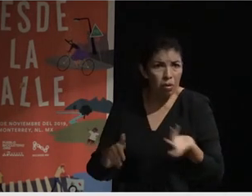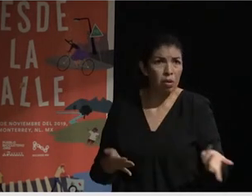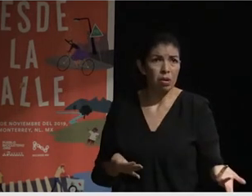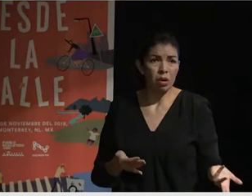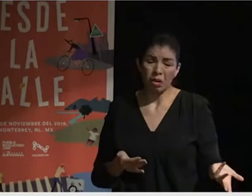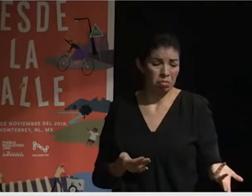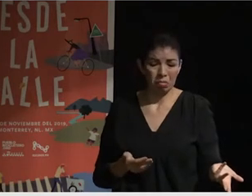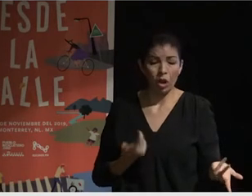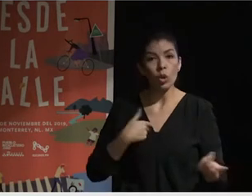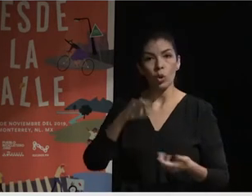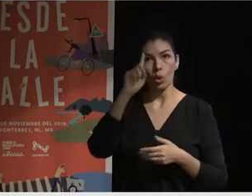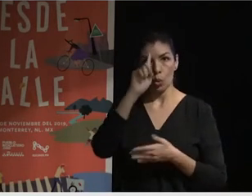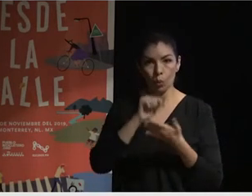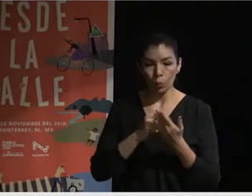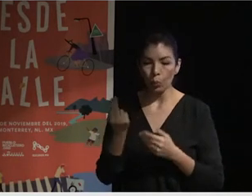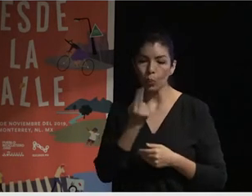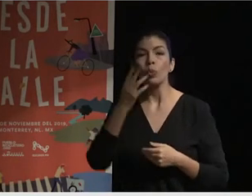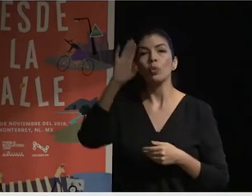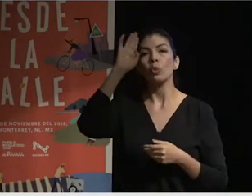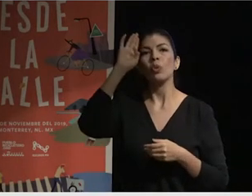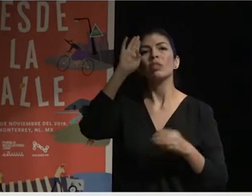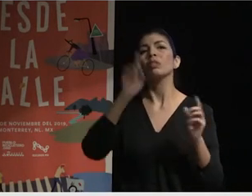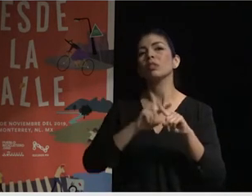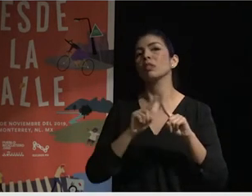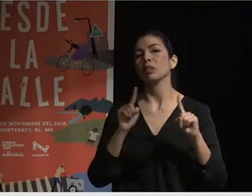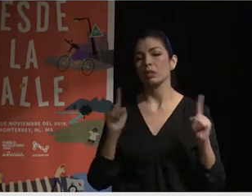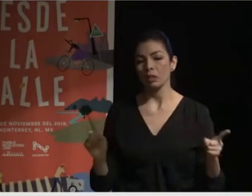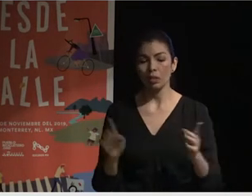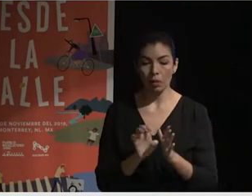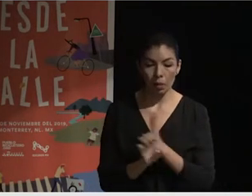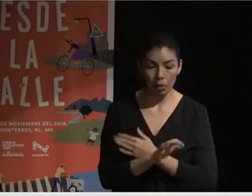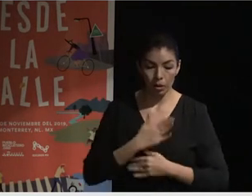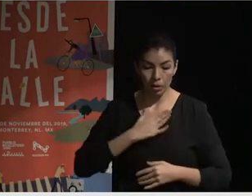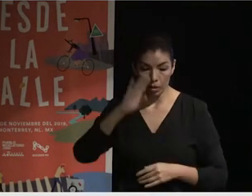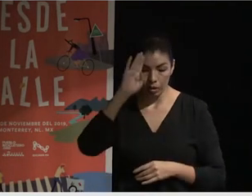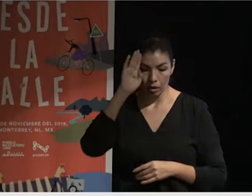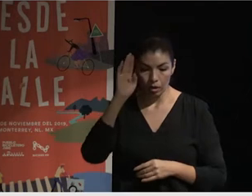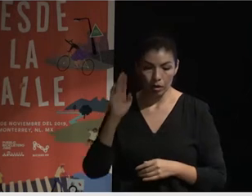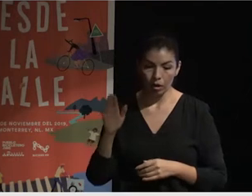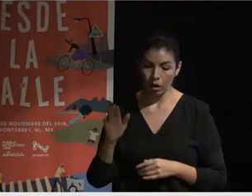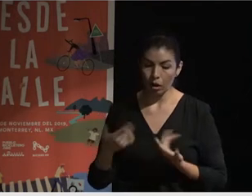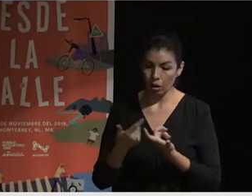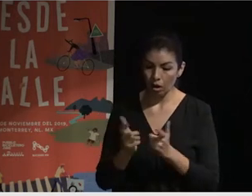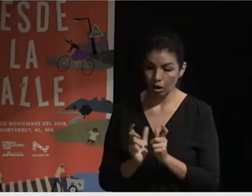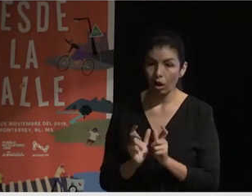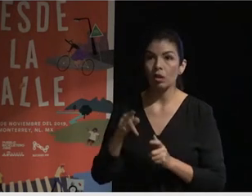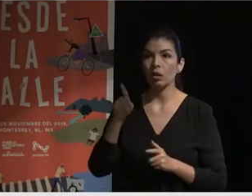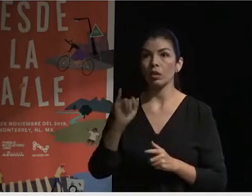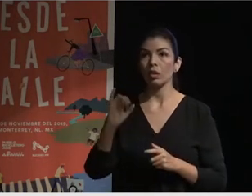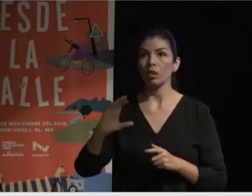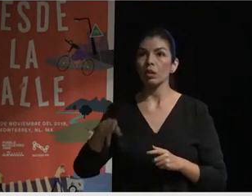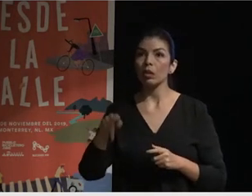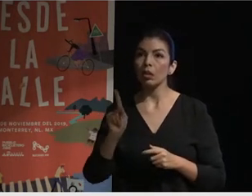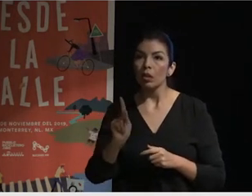de las organizaciones que lo posicionó ante Naciones Unidas y la nueva agenda urbana. A mí ya me daban náuseas toda la resiliencia.